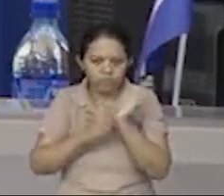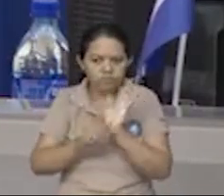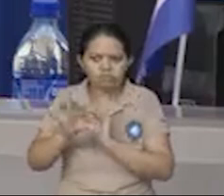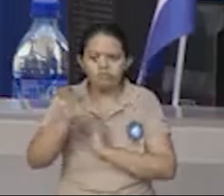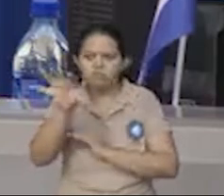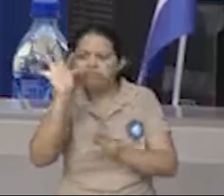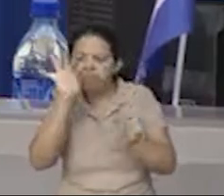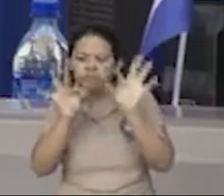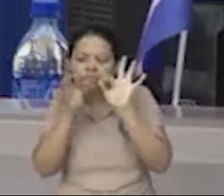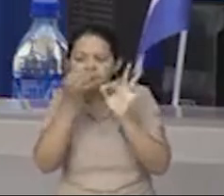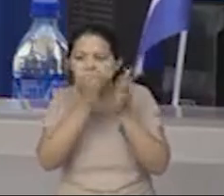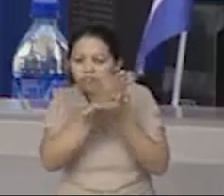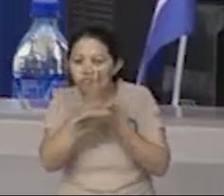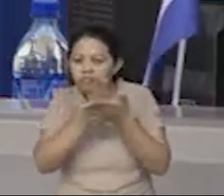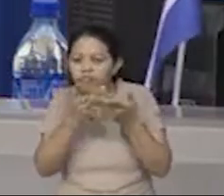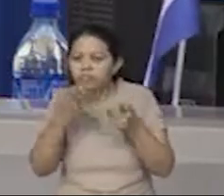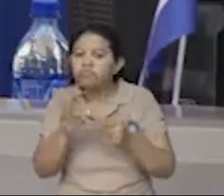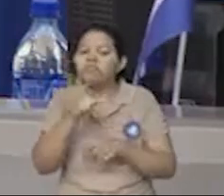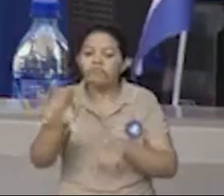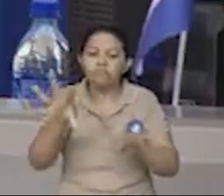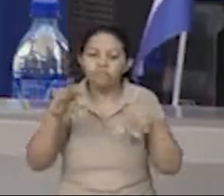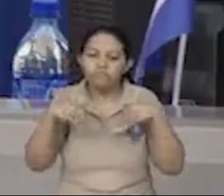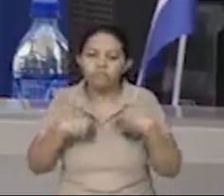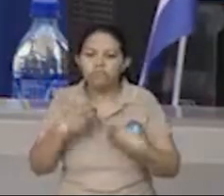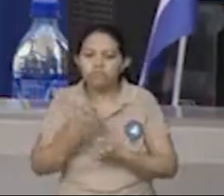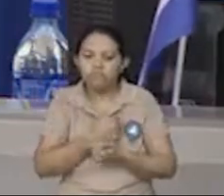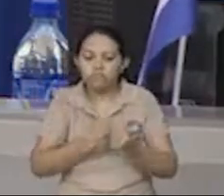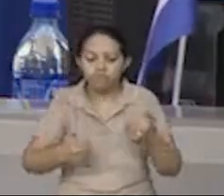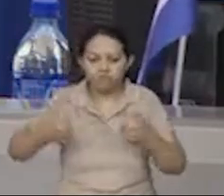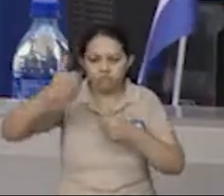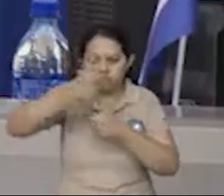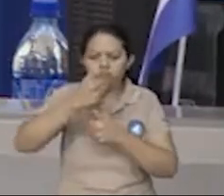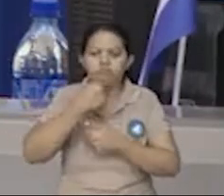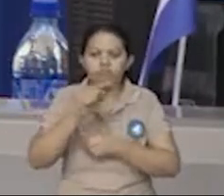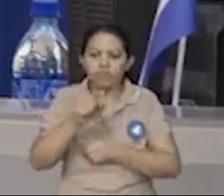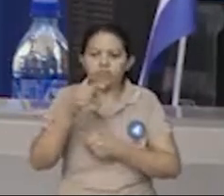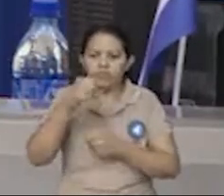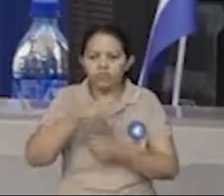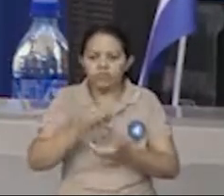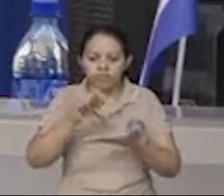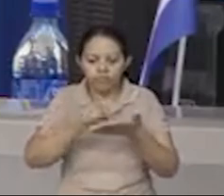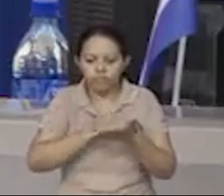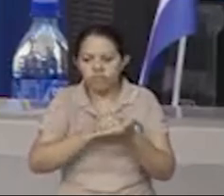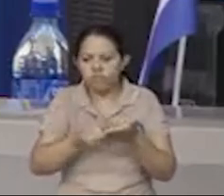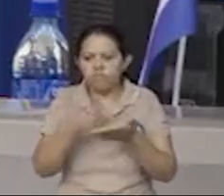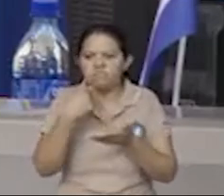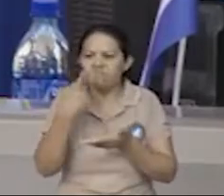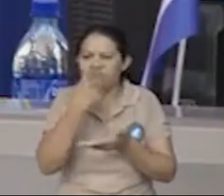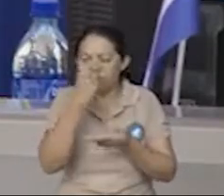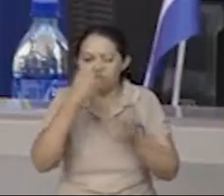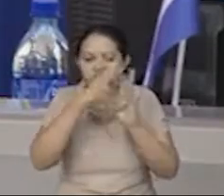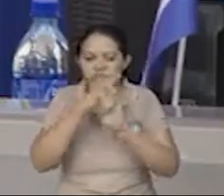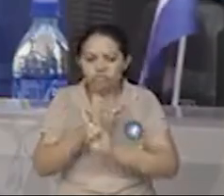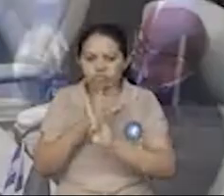la mayoría de los integrantes del Pleno de la Corte Suprema de